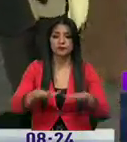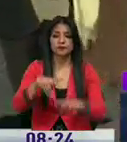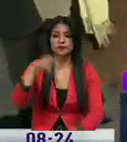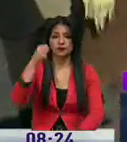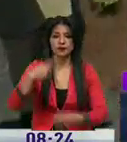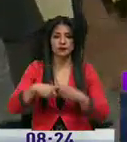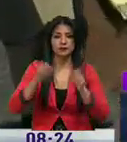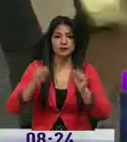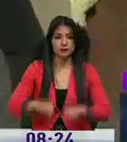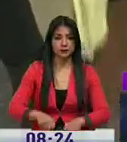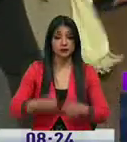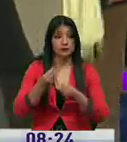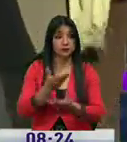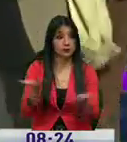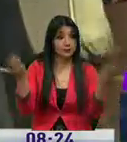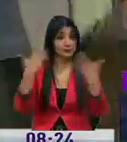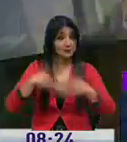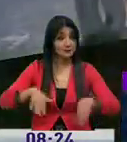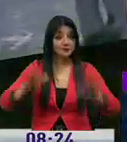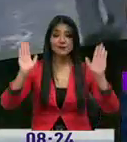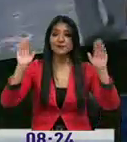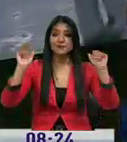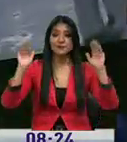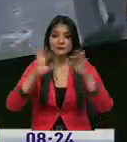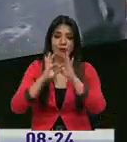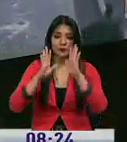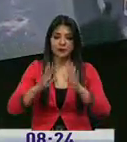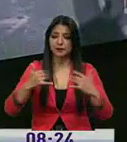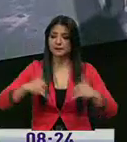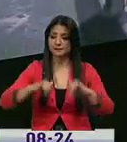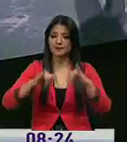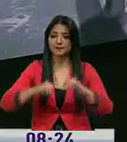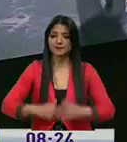de la capital. Con este yo me despido. Robert, ustedes siguen con más en Estudios. Buenos días.